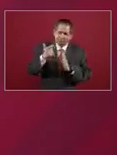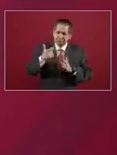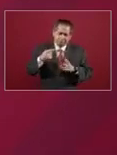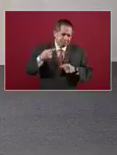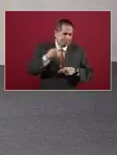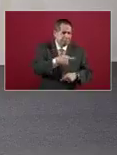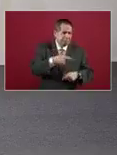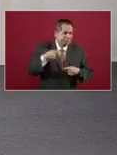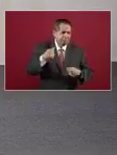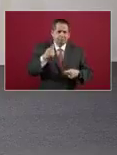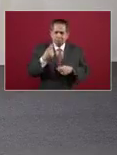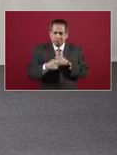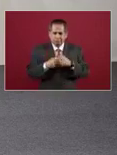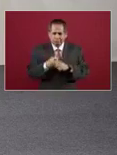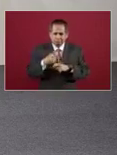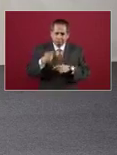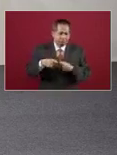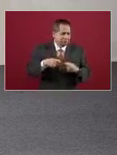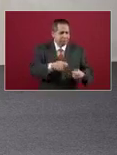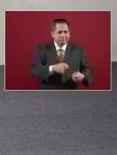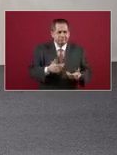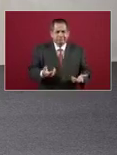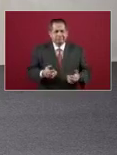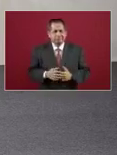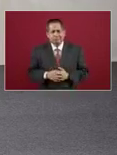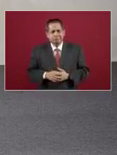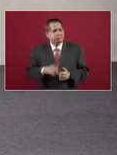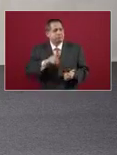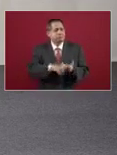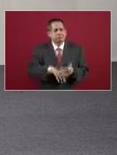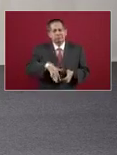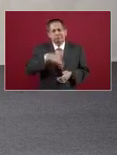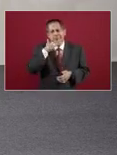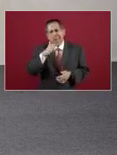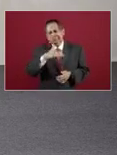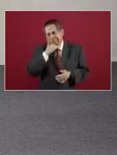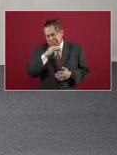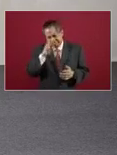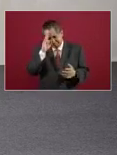año. Y hubo corrupción, pero en alta,